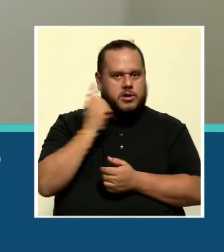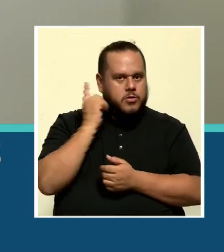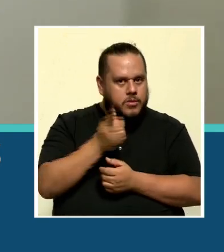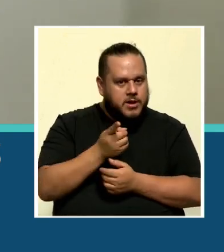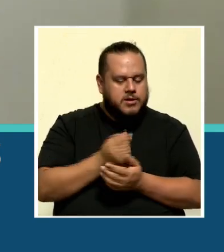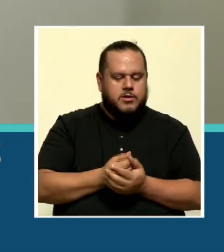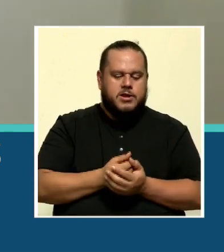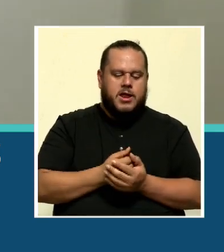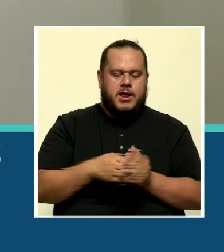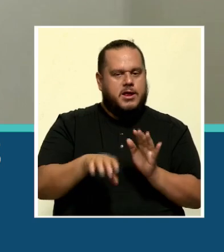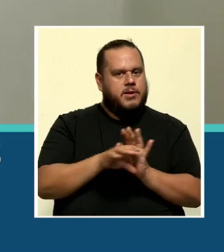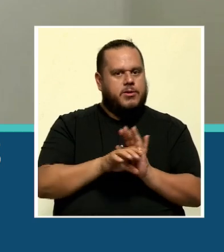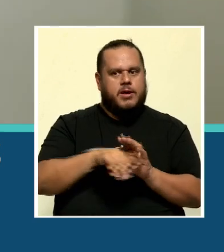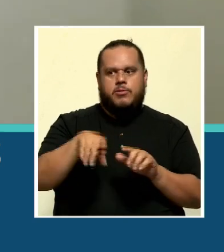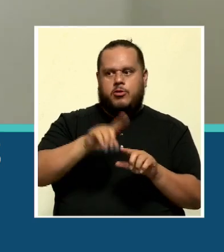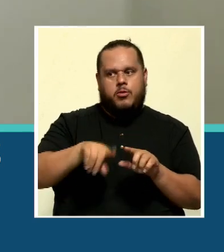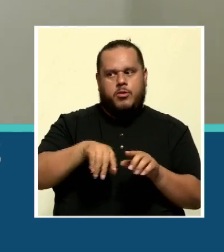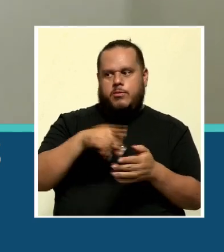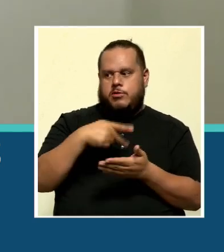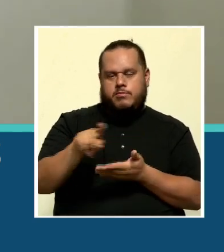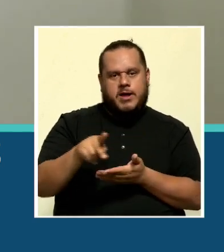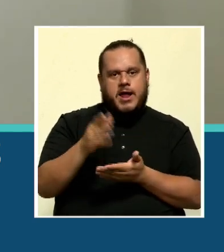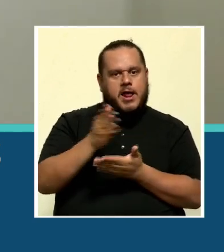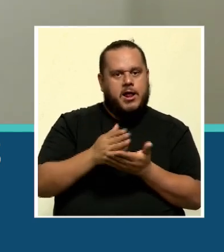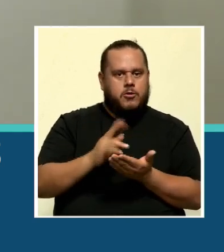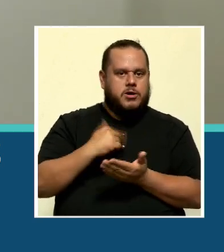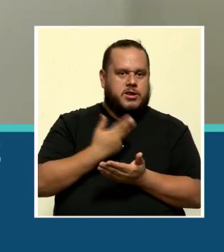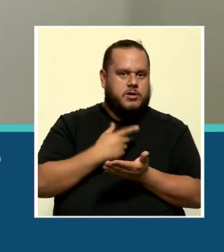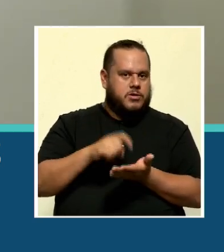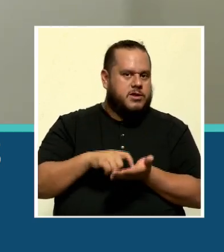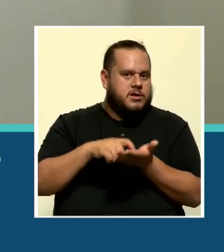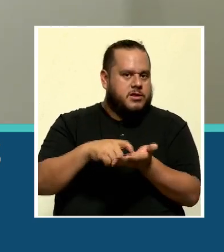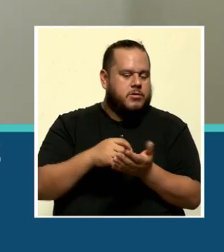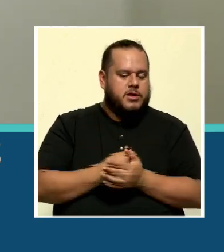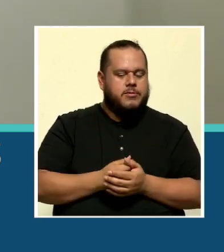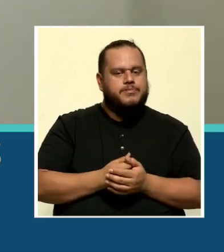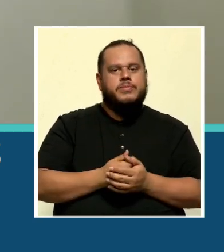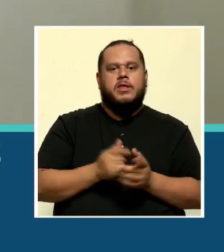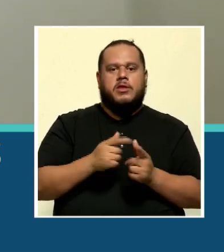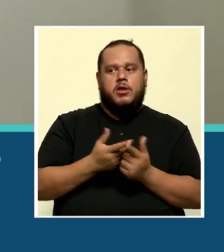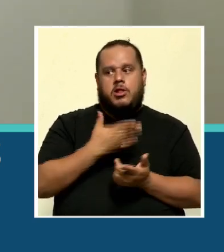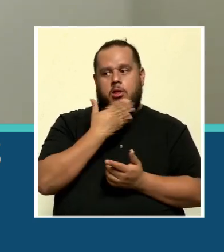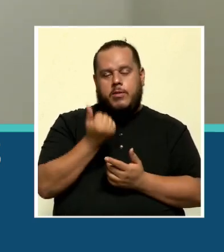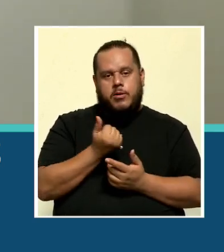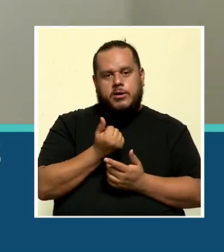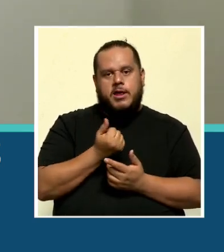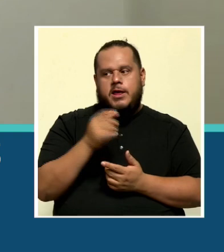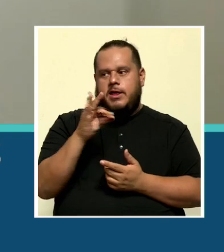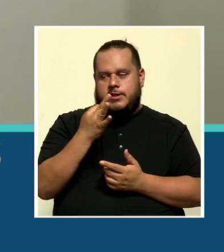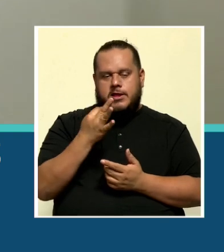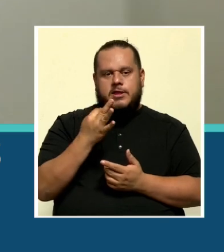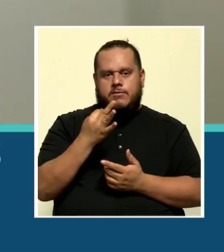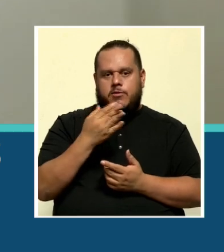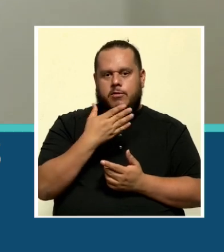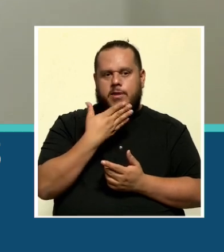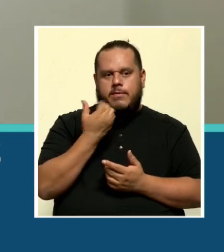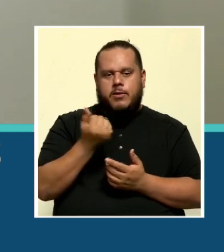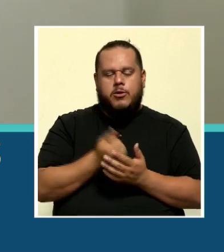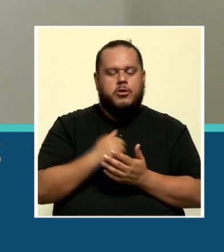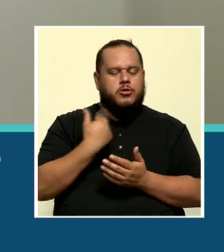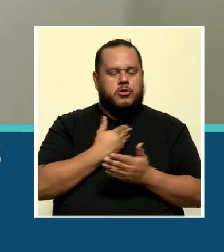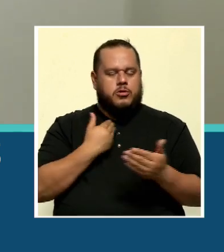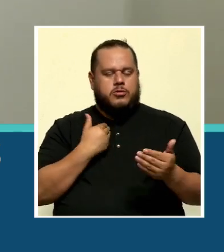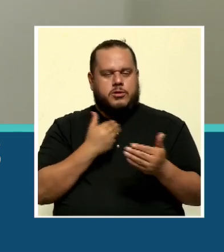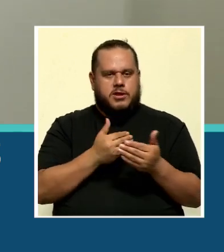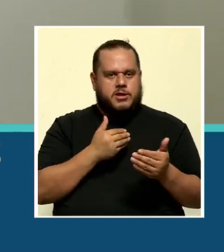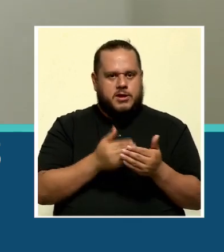obligaciones y, por ejemplo, no podemos pagar algunas de nuestras deudas, pues lo mejor es que de manera oportuna nos acerquemos a